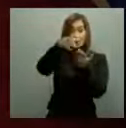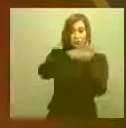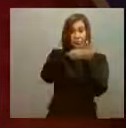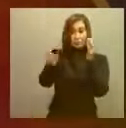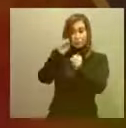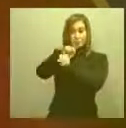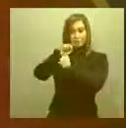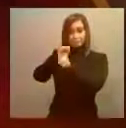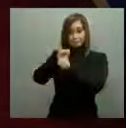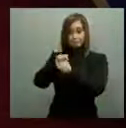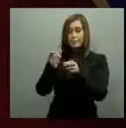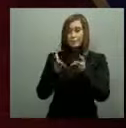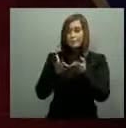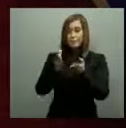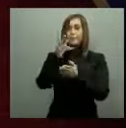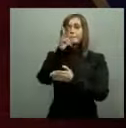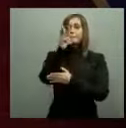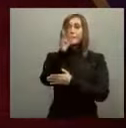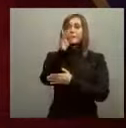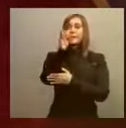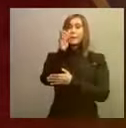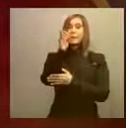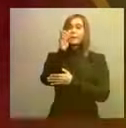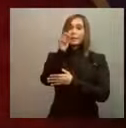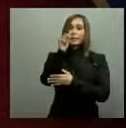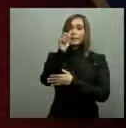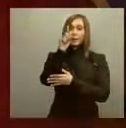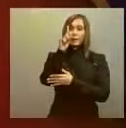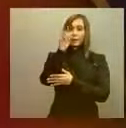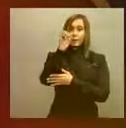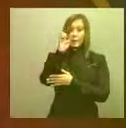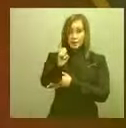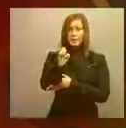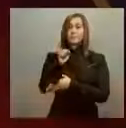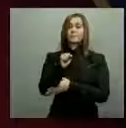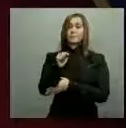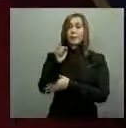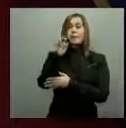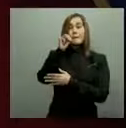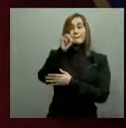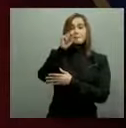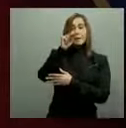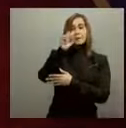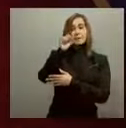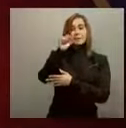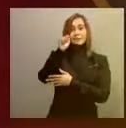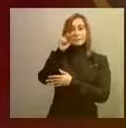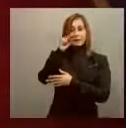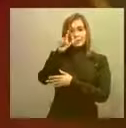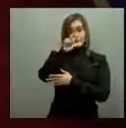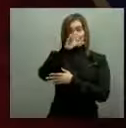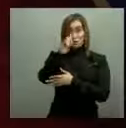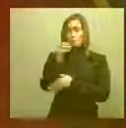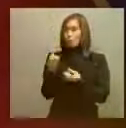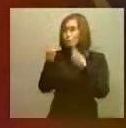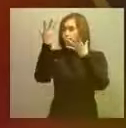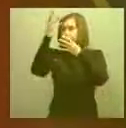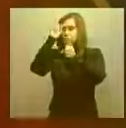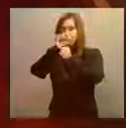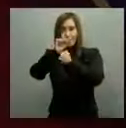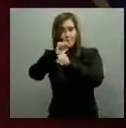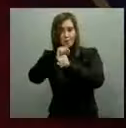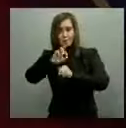obras en Pedernales, en Manzanillo, van a crear miles de nuevos empleos en nuestro país, lo que supone